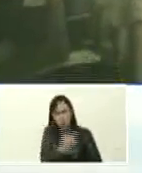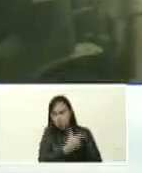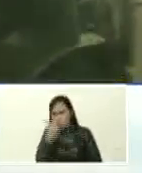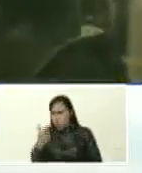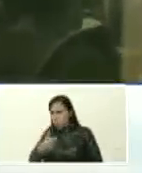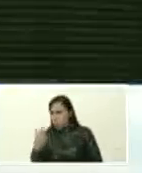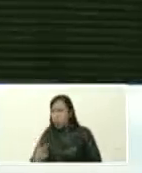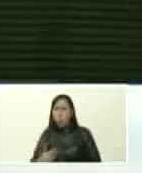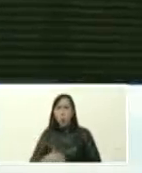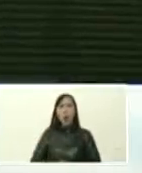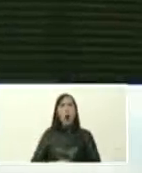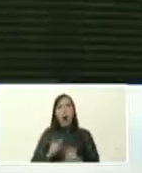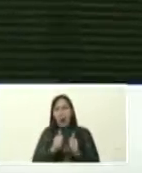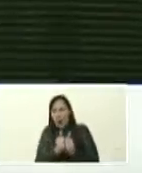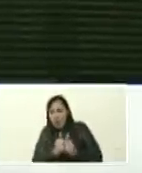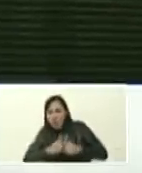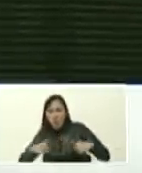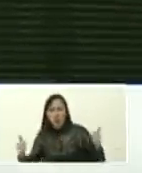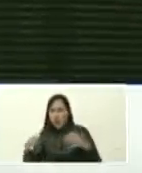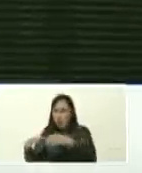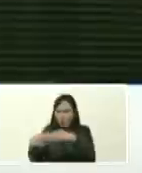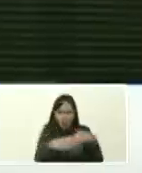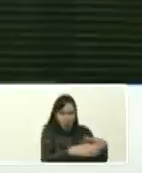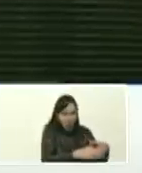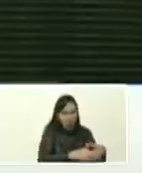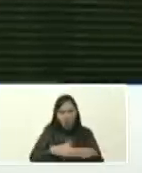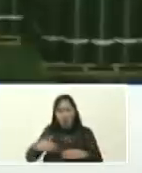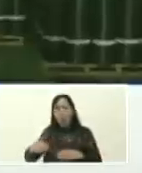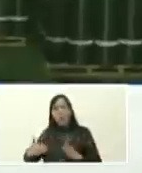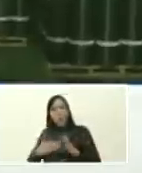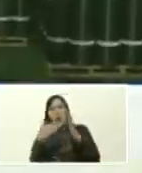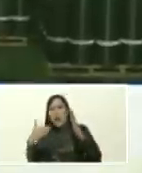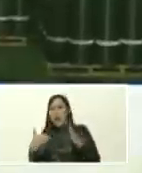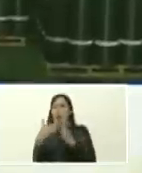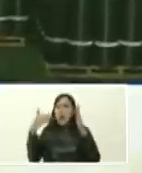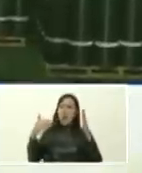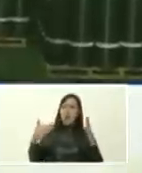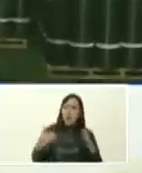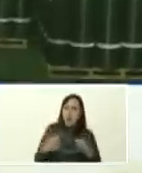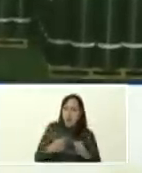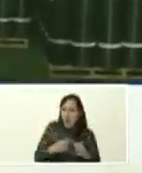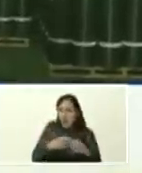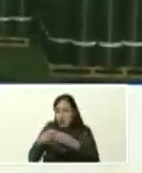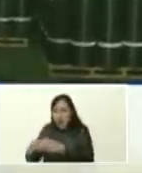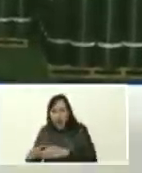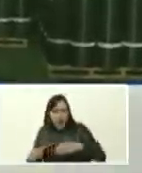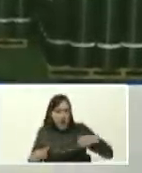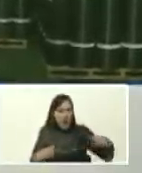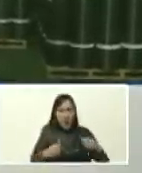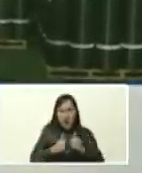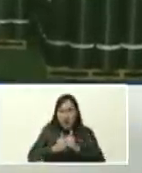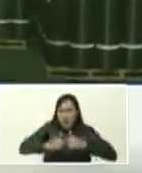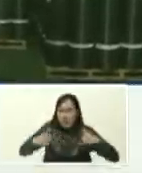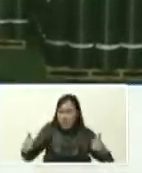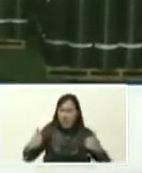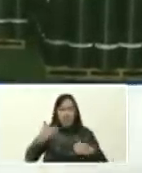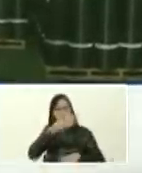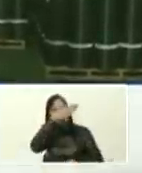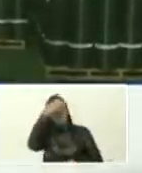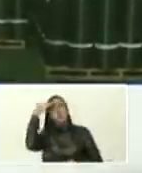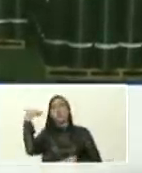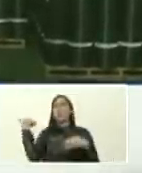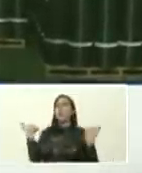años dividirnos, enfrentarnos, una polarización inútil, estéril, están olvidados ya,